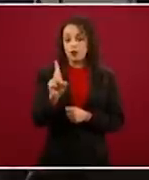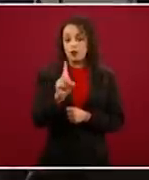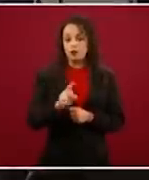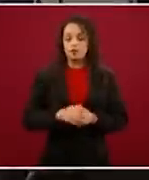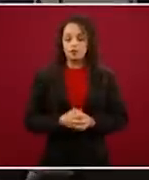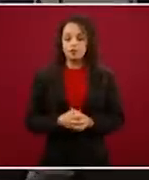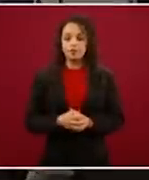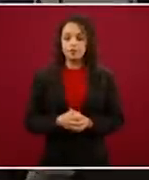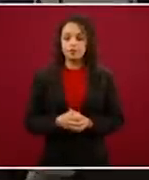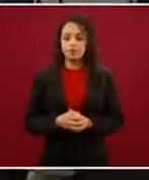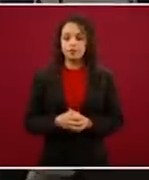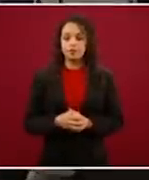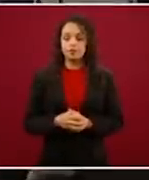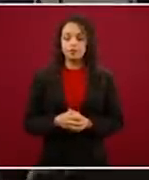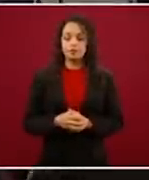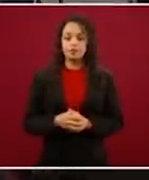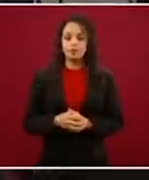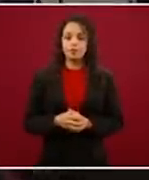el domingo,